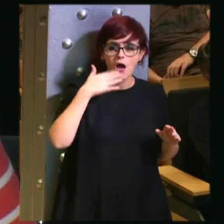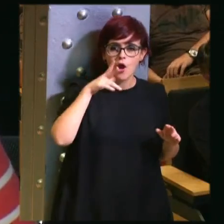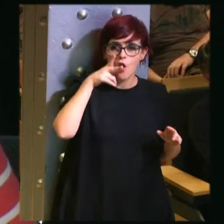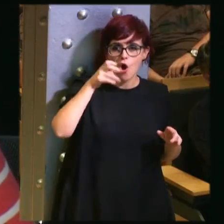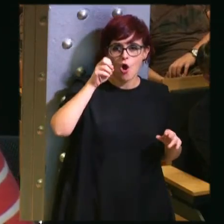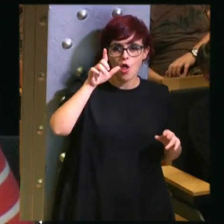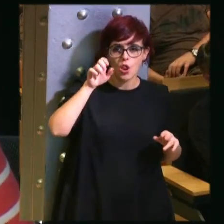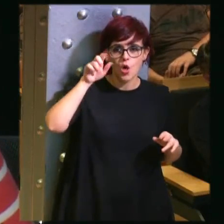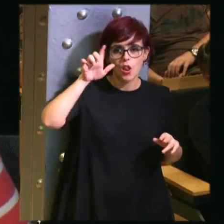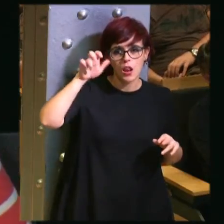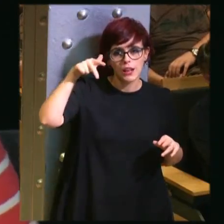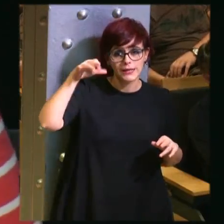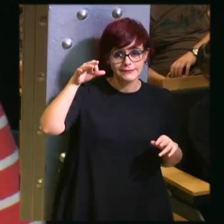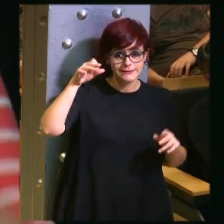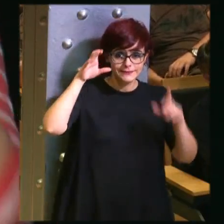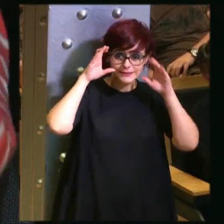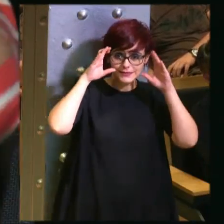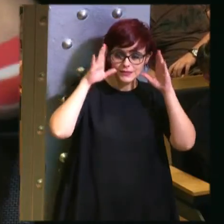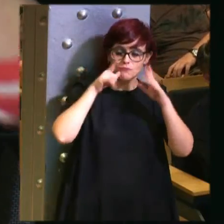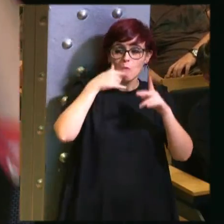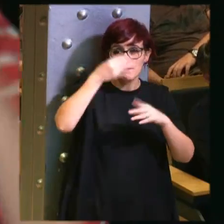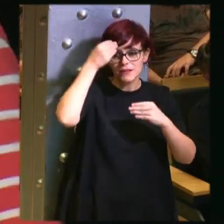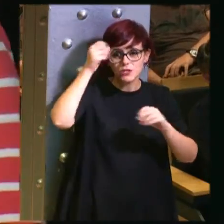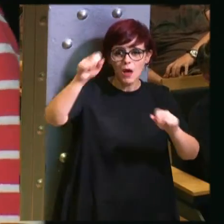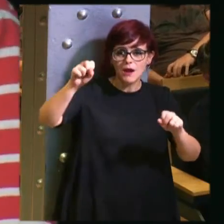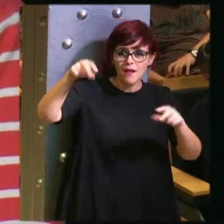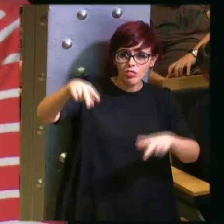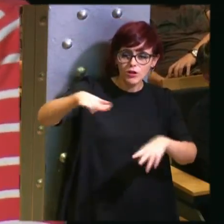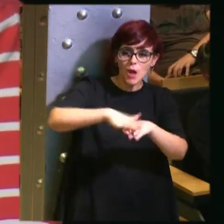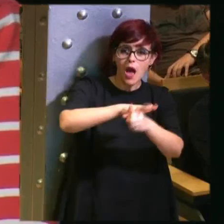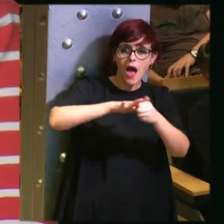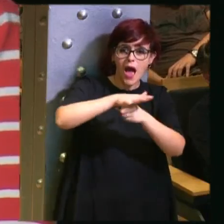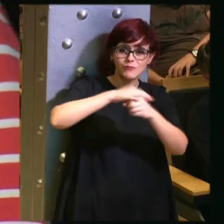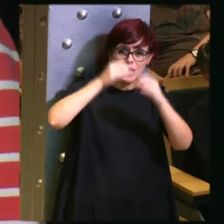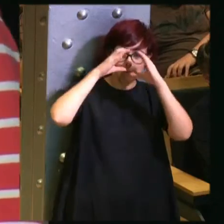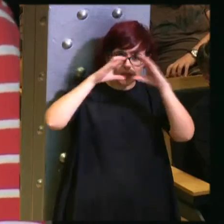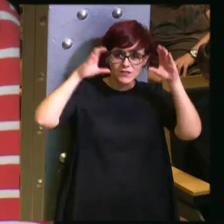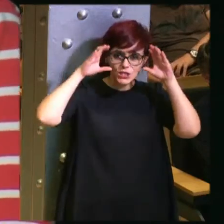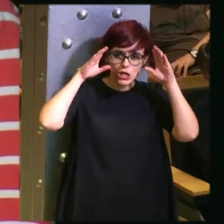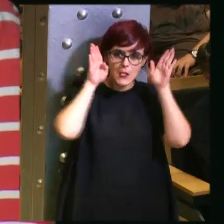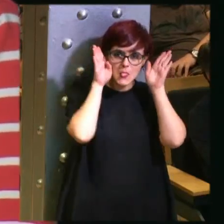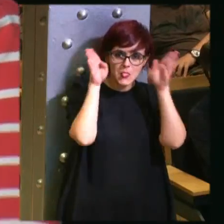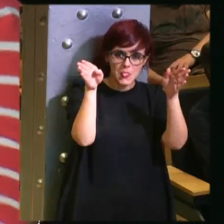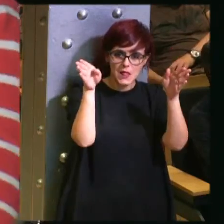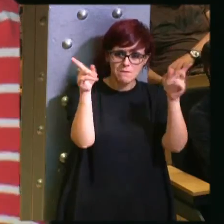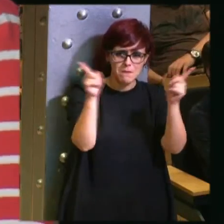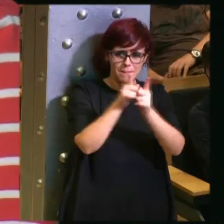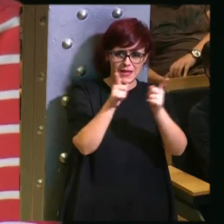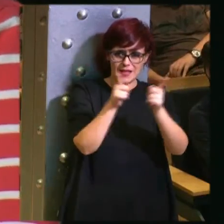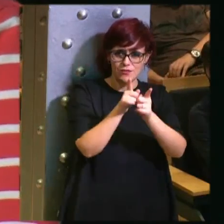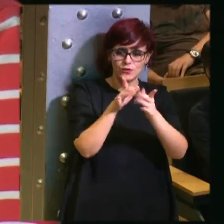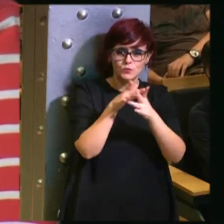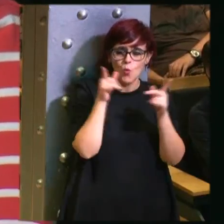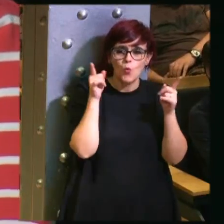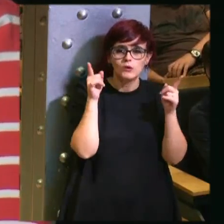a día de hoy, y yo supongo que me daréis la razón, es que el campo de visión que tiene es muy pequeño, ¿no? O sea, sobre todo es muy